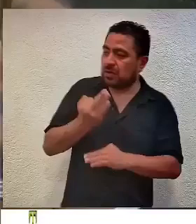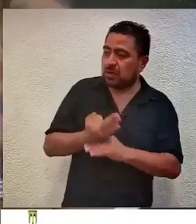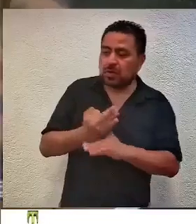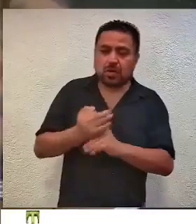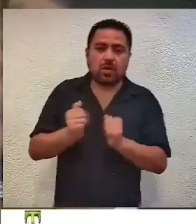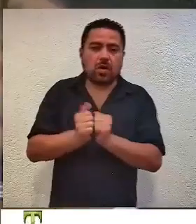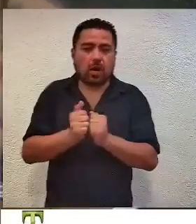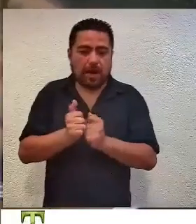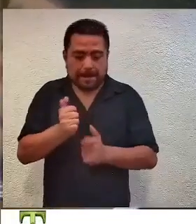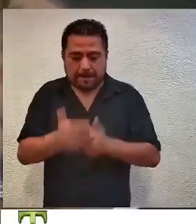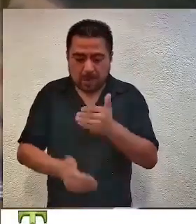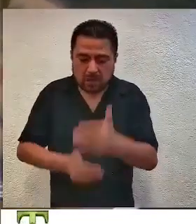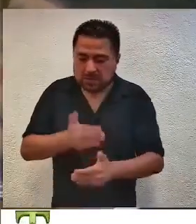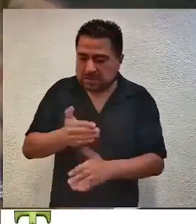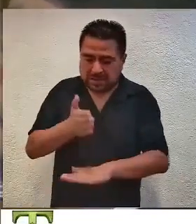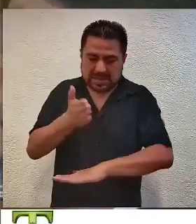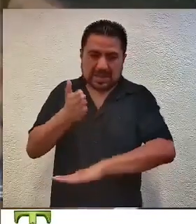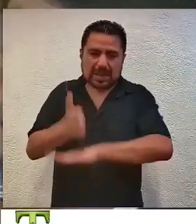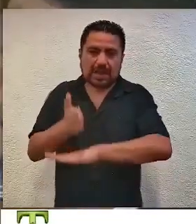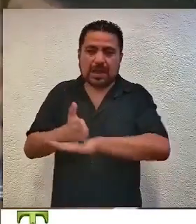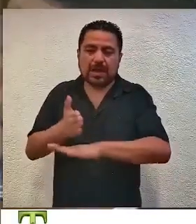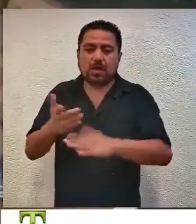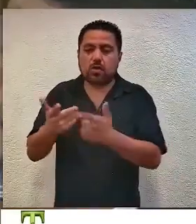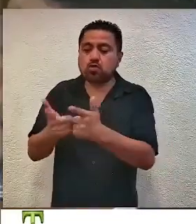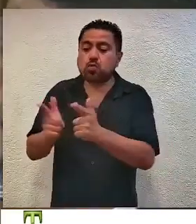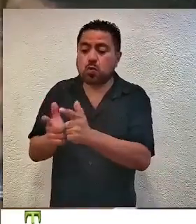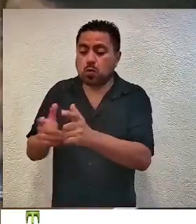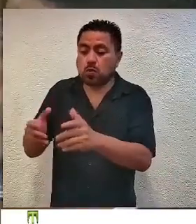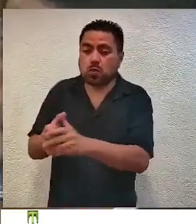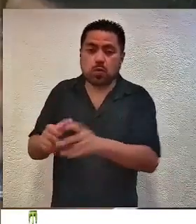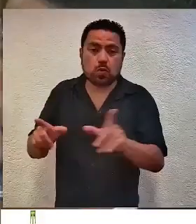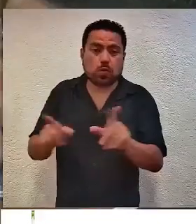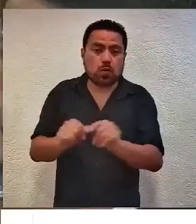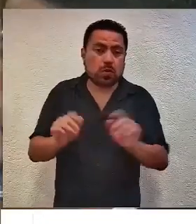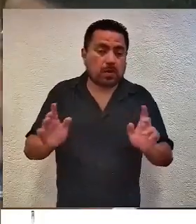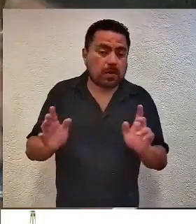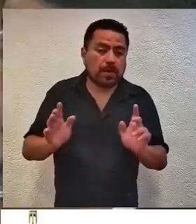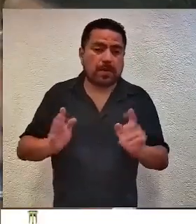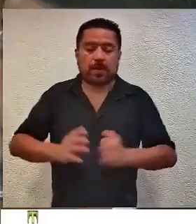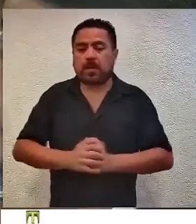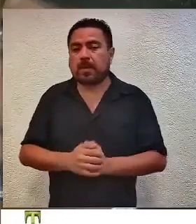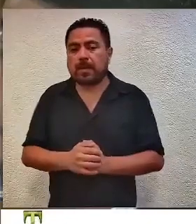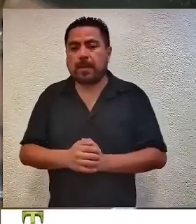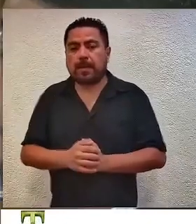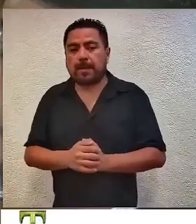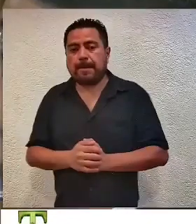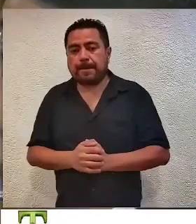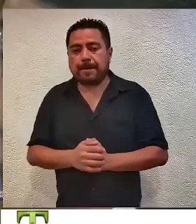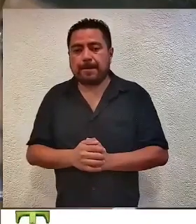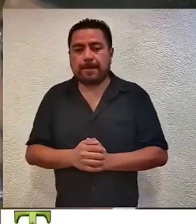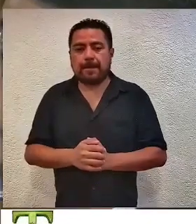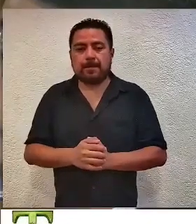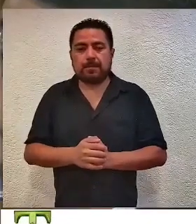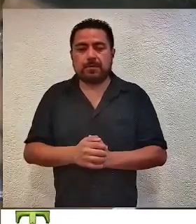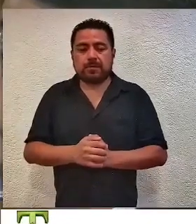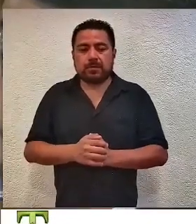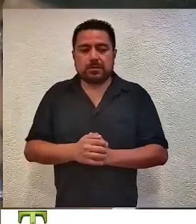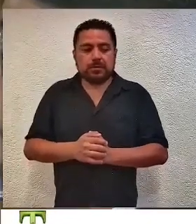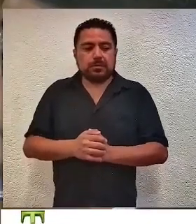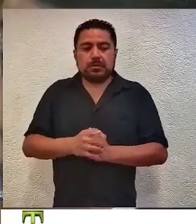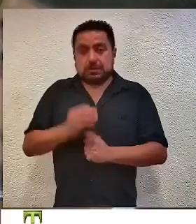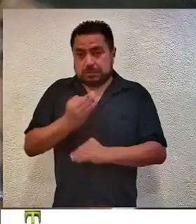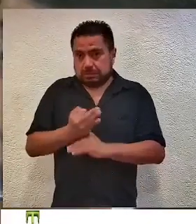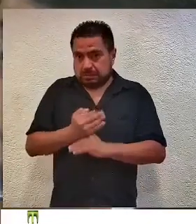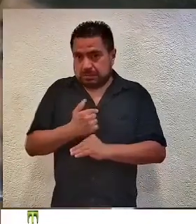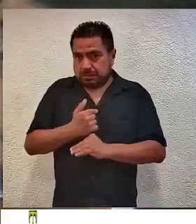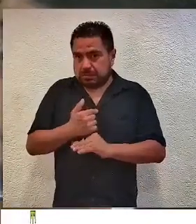un procedimiento sancionador intrapartidario. Y también, y lo señalo